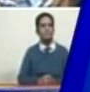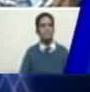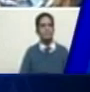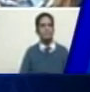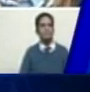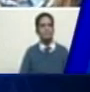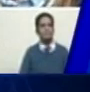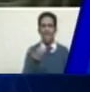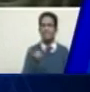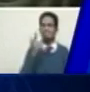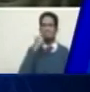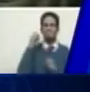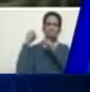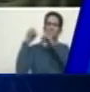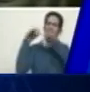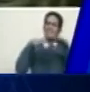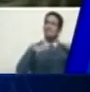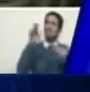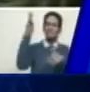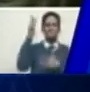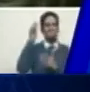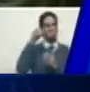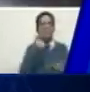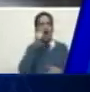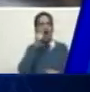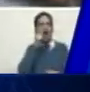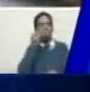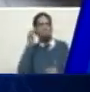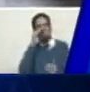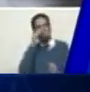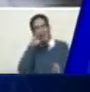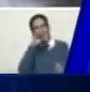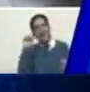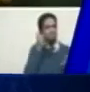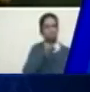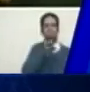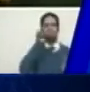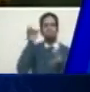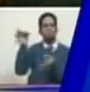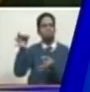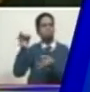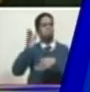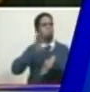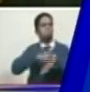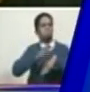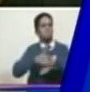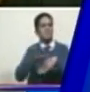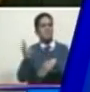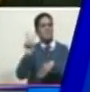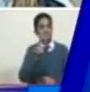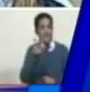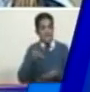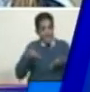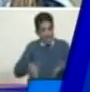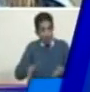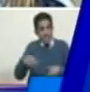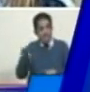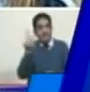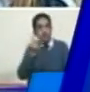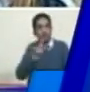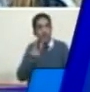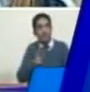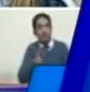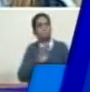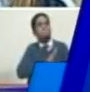Recolección de firmas. Presidente Nicolás Maduro plasmó su rúbrica en carta dirigida a Estados Unidos por la soberanía